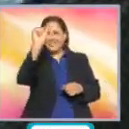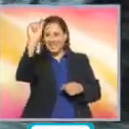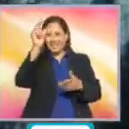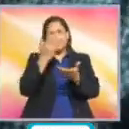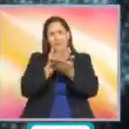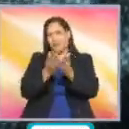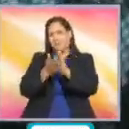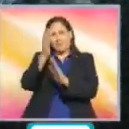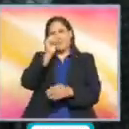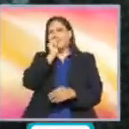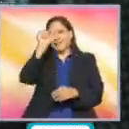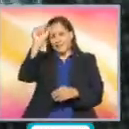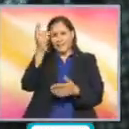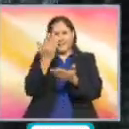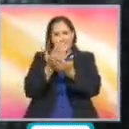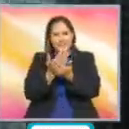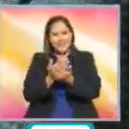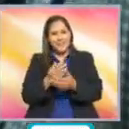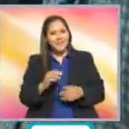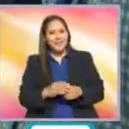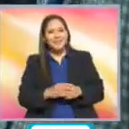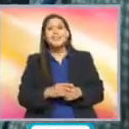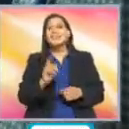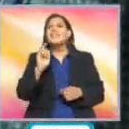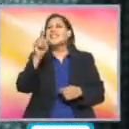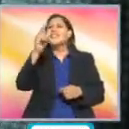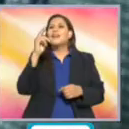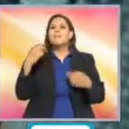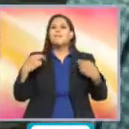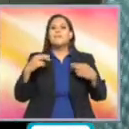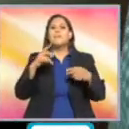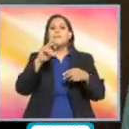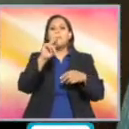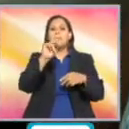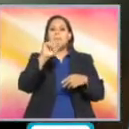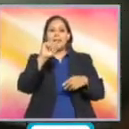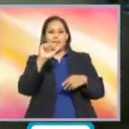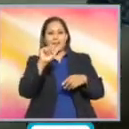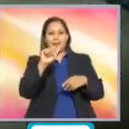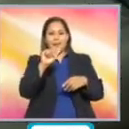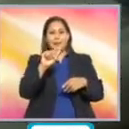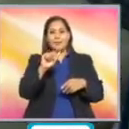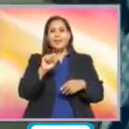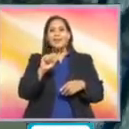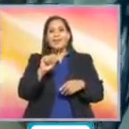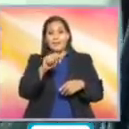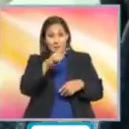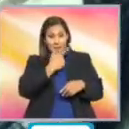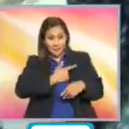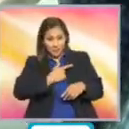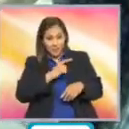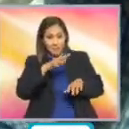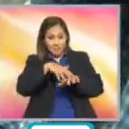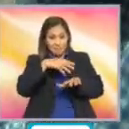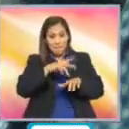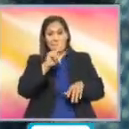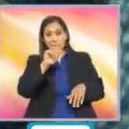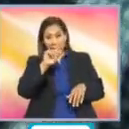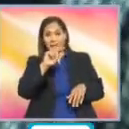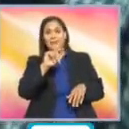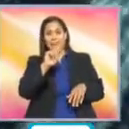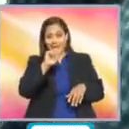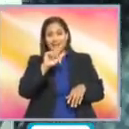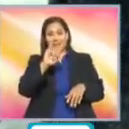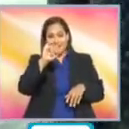se me vaya usted porque... ¿De qué la pidió el maestro? De pata, güey. De pata. De papa. ¿A poco le gusta la pata? De pata,